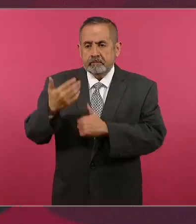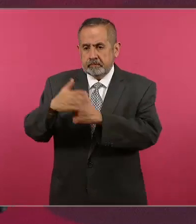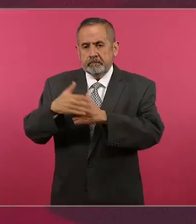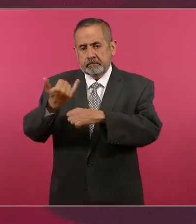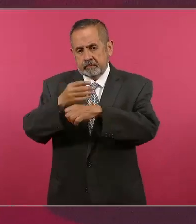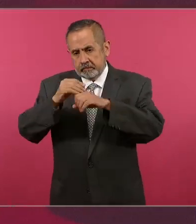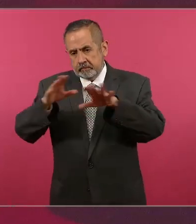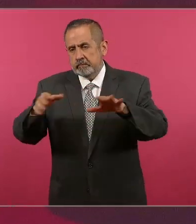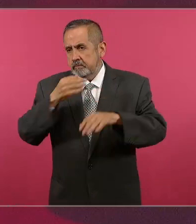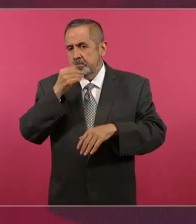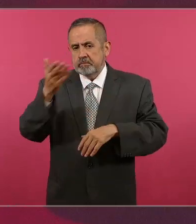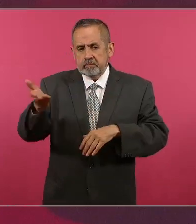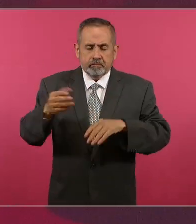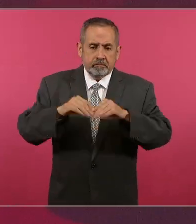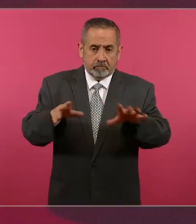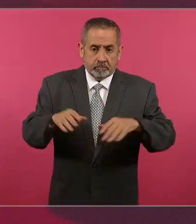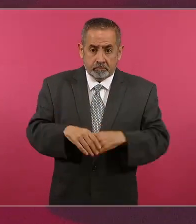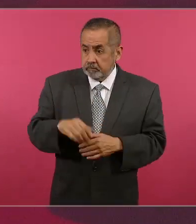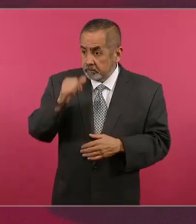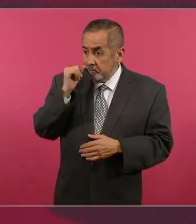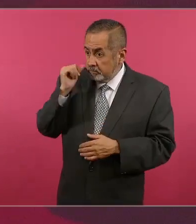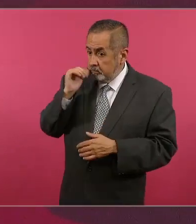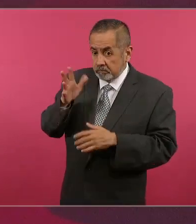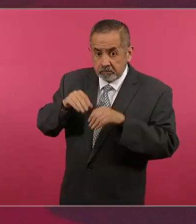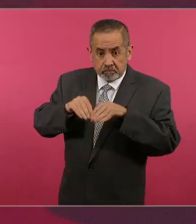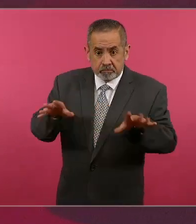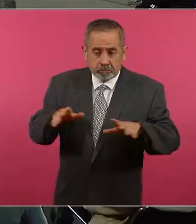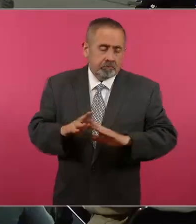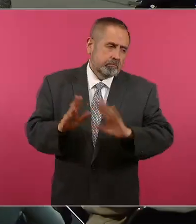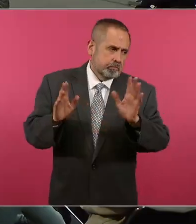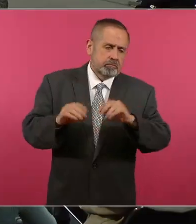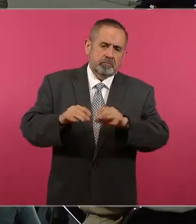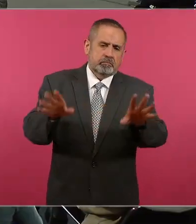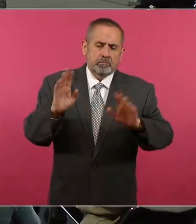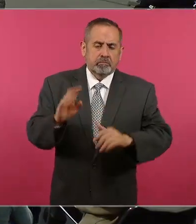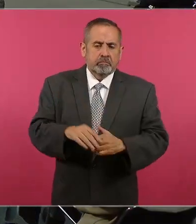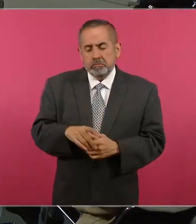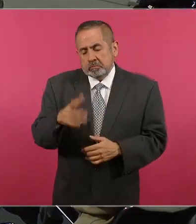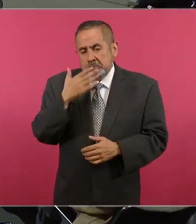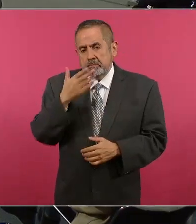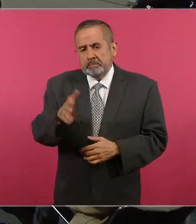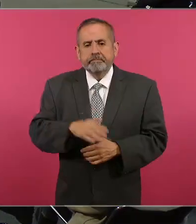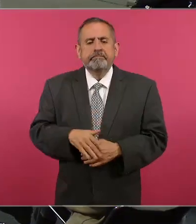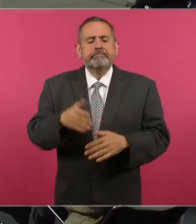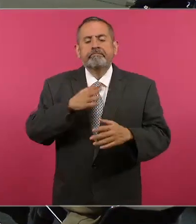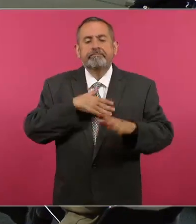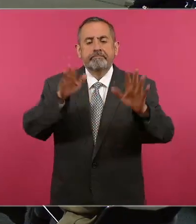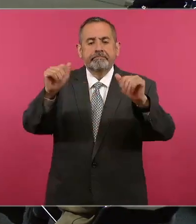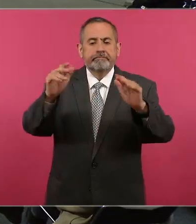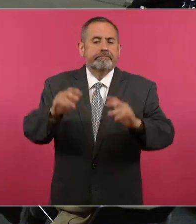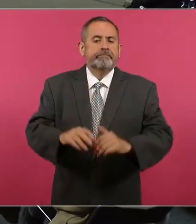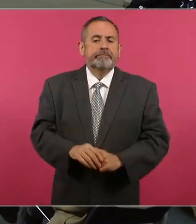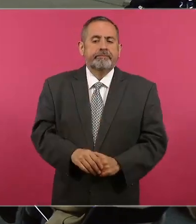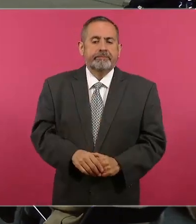informa. ¿Ya? ¿Ya informó? Ah, muy bien. Bueno.